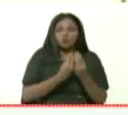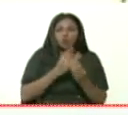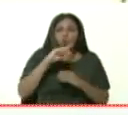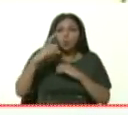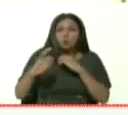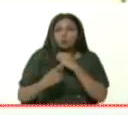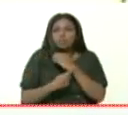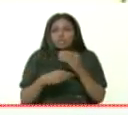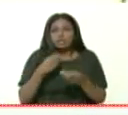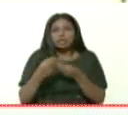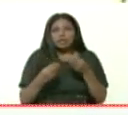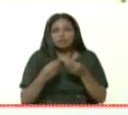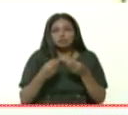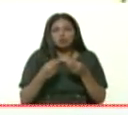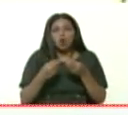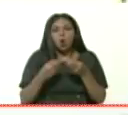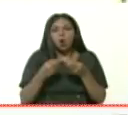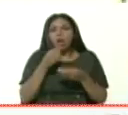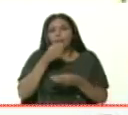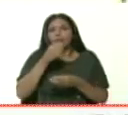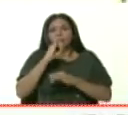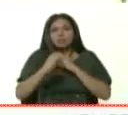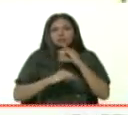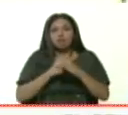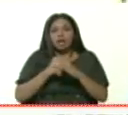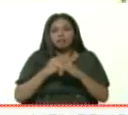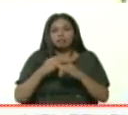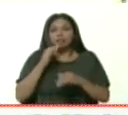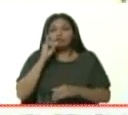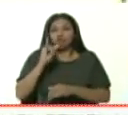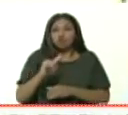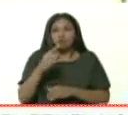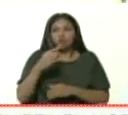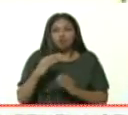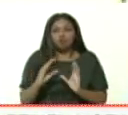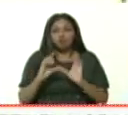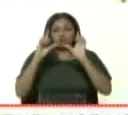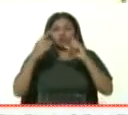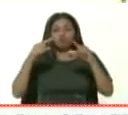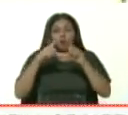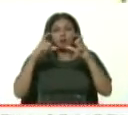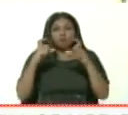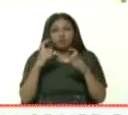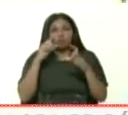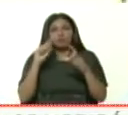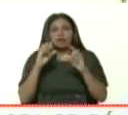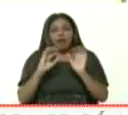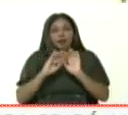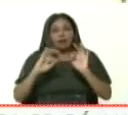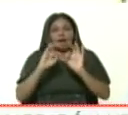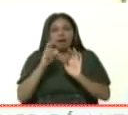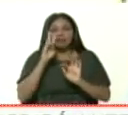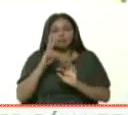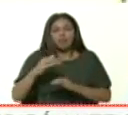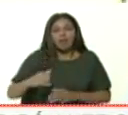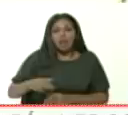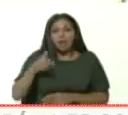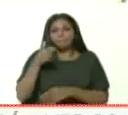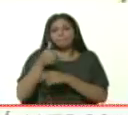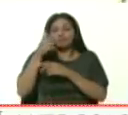Guaidó. ¿Qué hizo la prensa internacional? En lugar de denunciar, lo que hicieron fue subir la fotografía para que no se viera la pistola